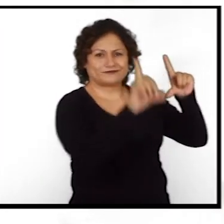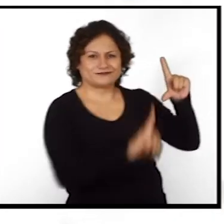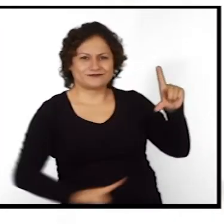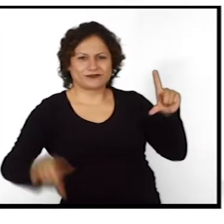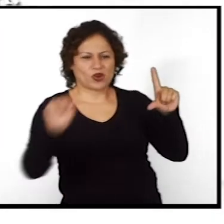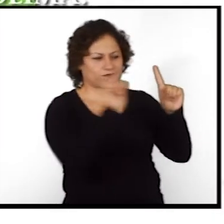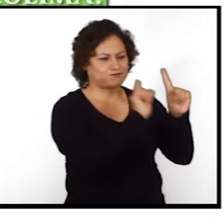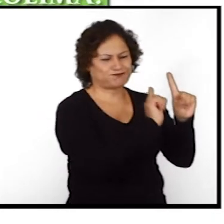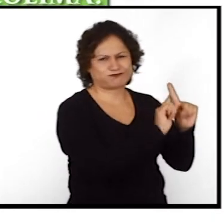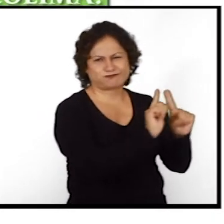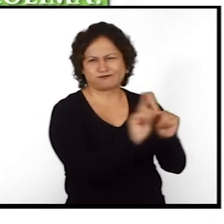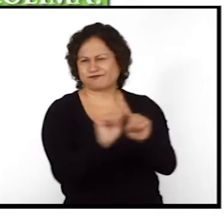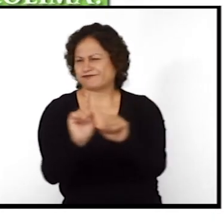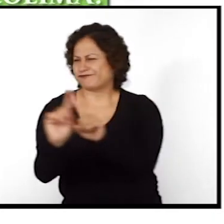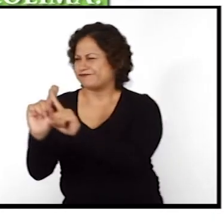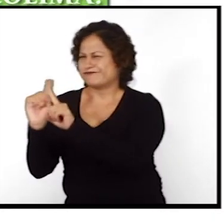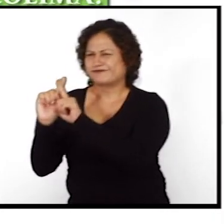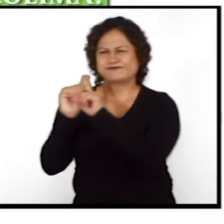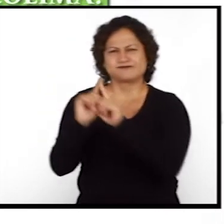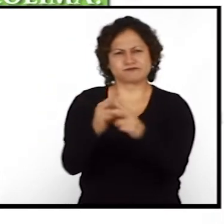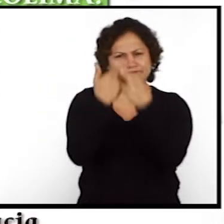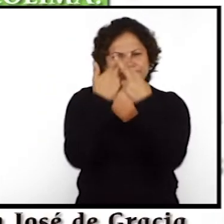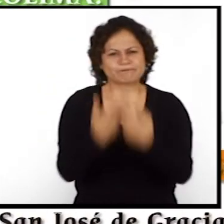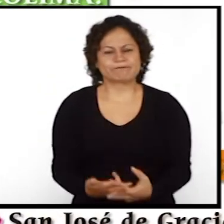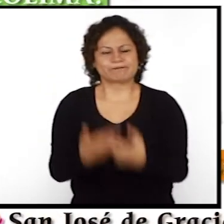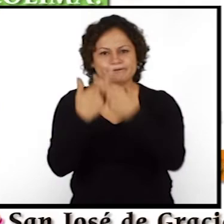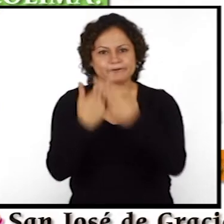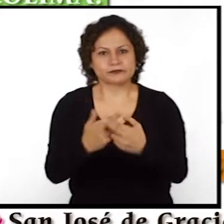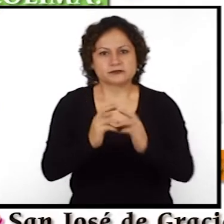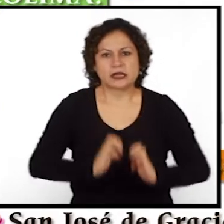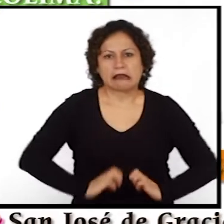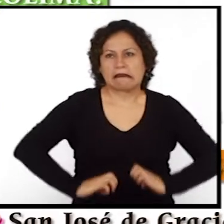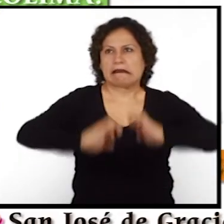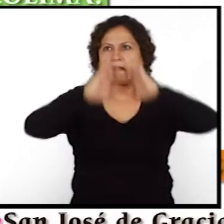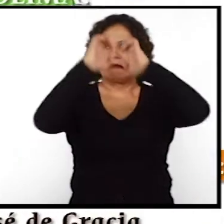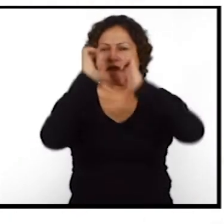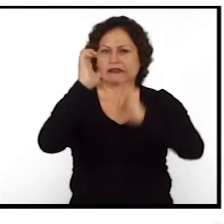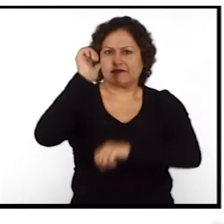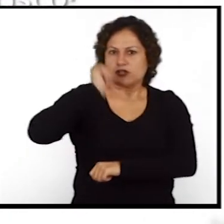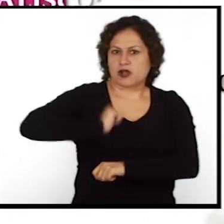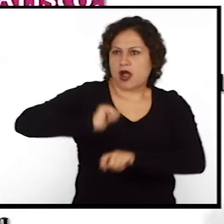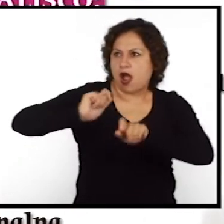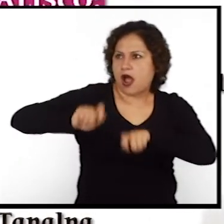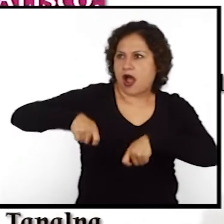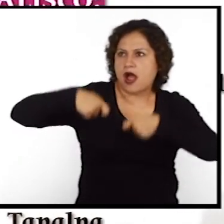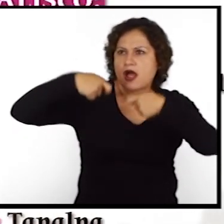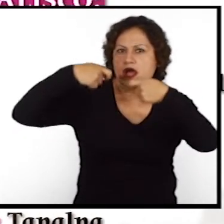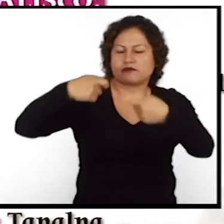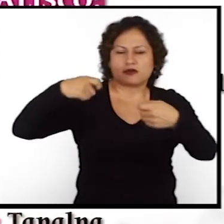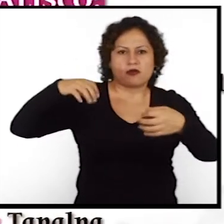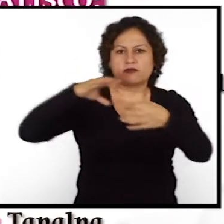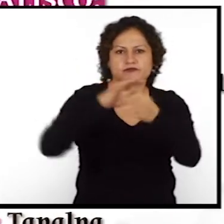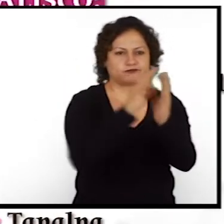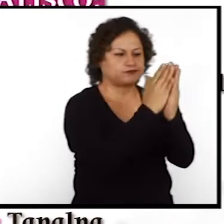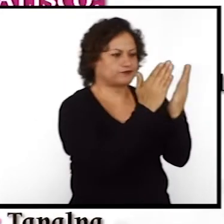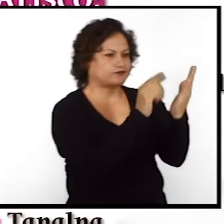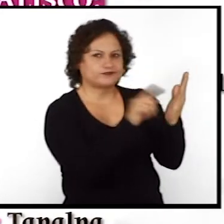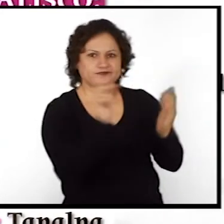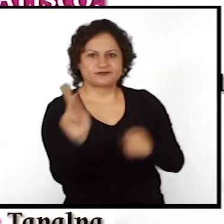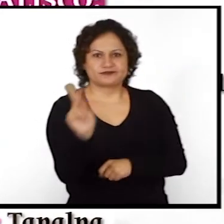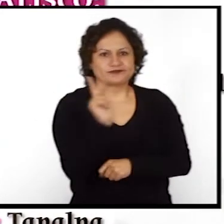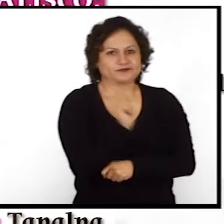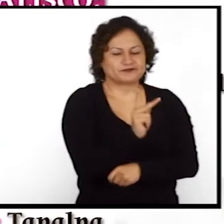Diversidad en toda la extensión de la palabra. Edificios coloniales, tan hermosos como un libro de cuentos. Campos